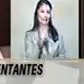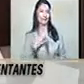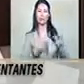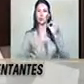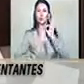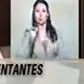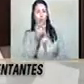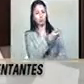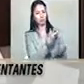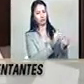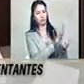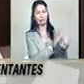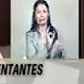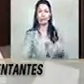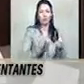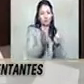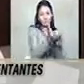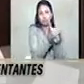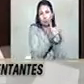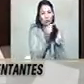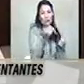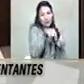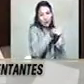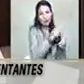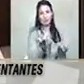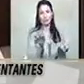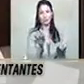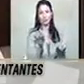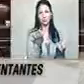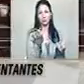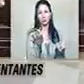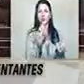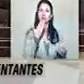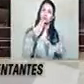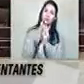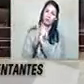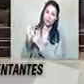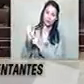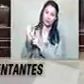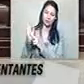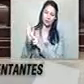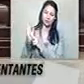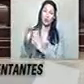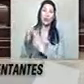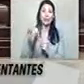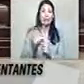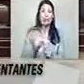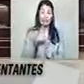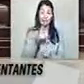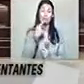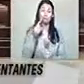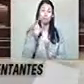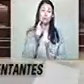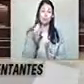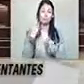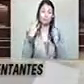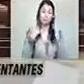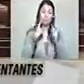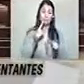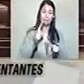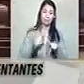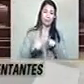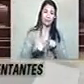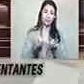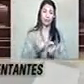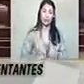que tenemos que defender a toda luz. Gracias, señor presidente. Y con esa mentira, eso